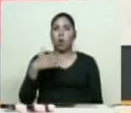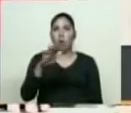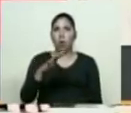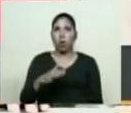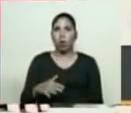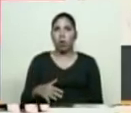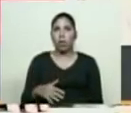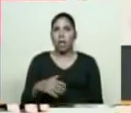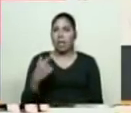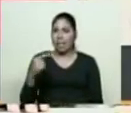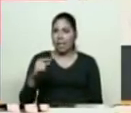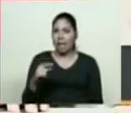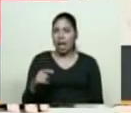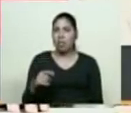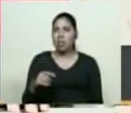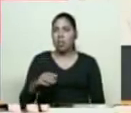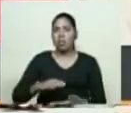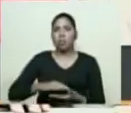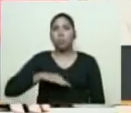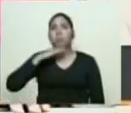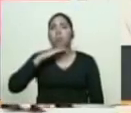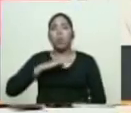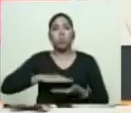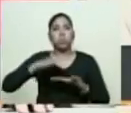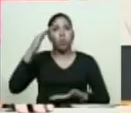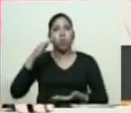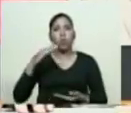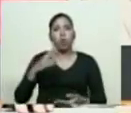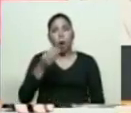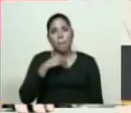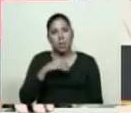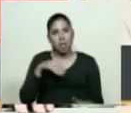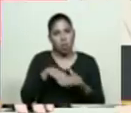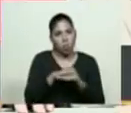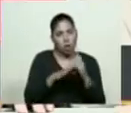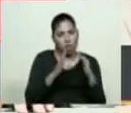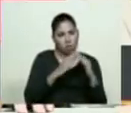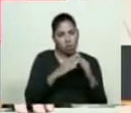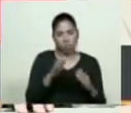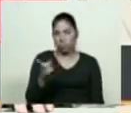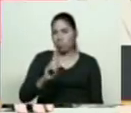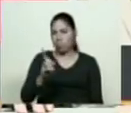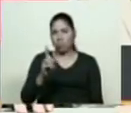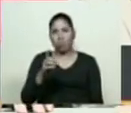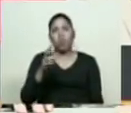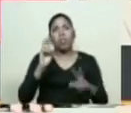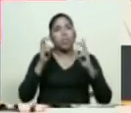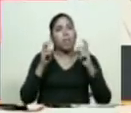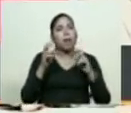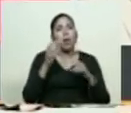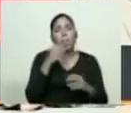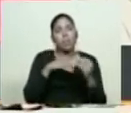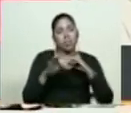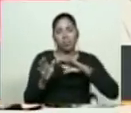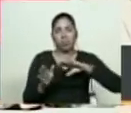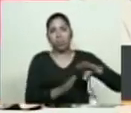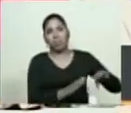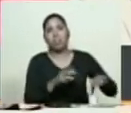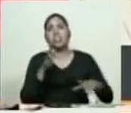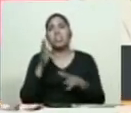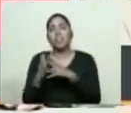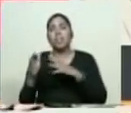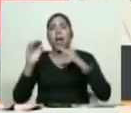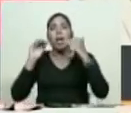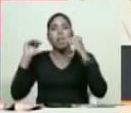comida en su casa? Y no es cuestión de comidas en este caso, es cuestión de moral. Una relación de pertenencia. Y es gente que se